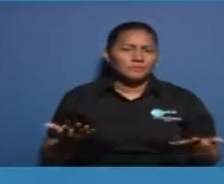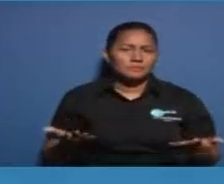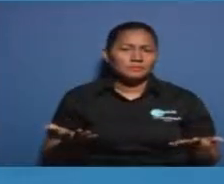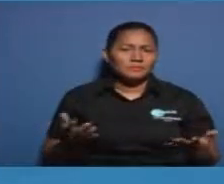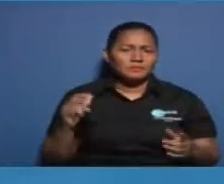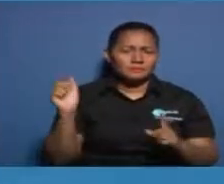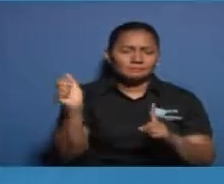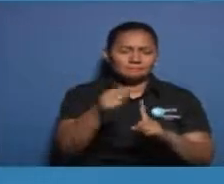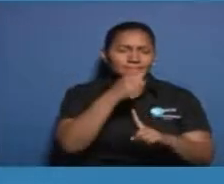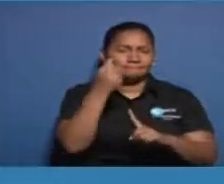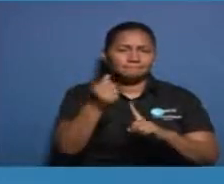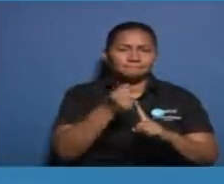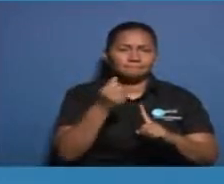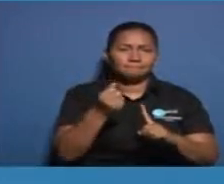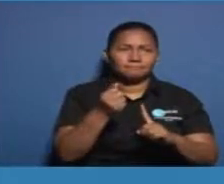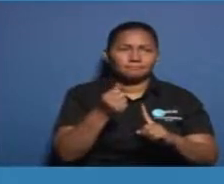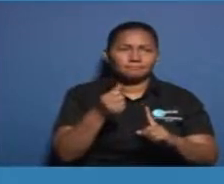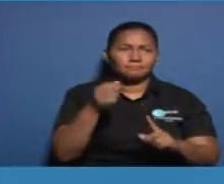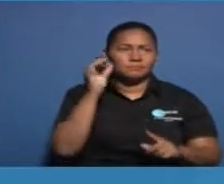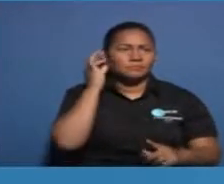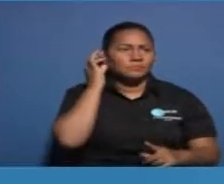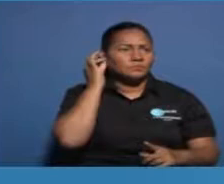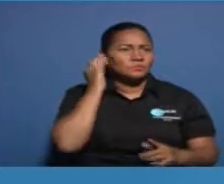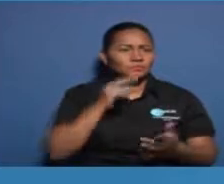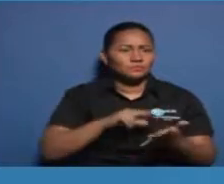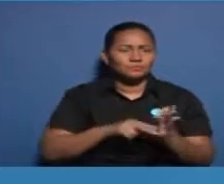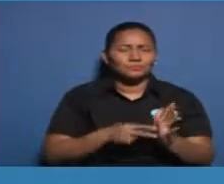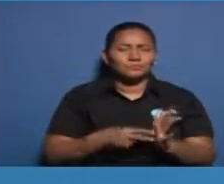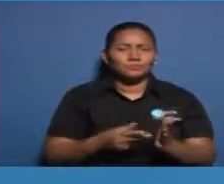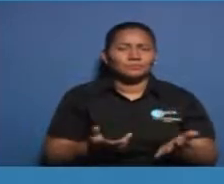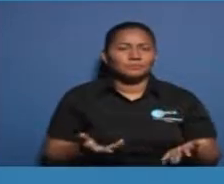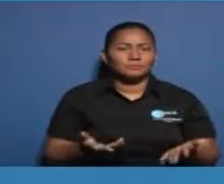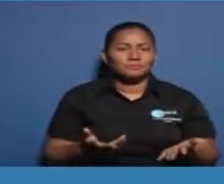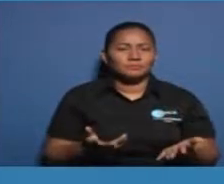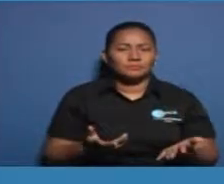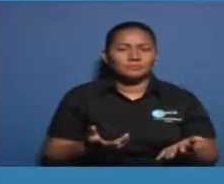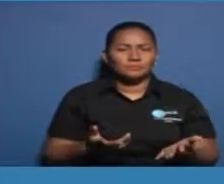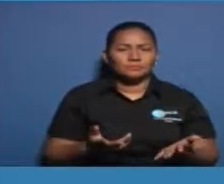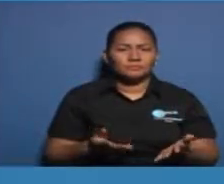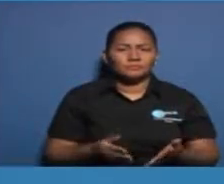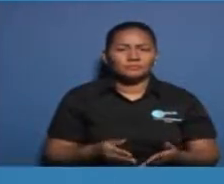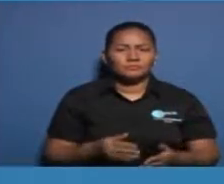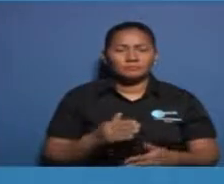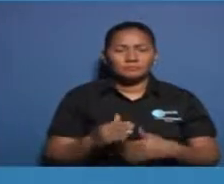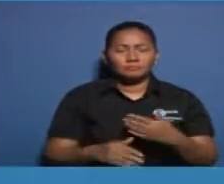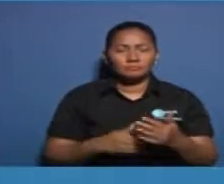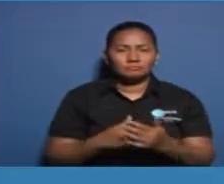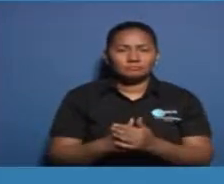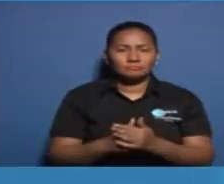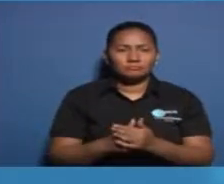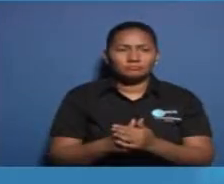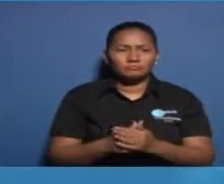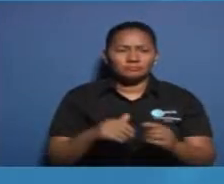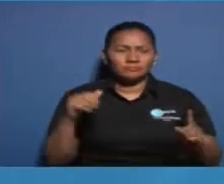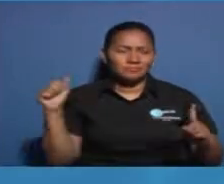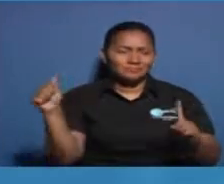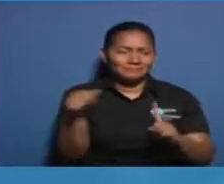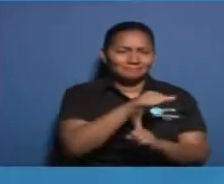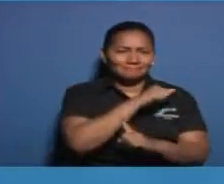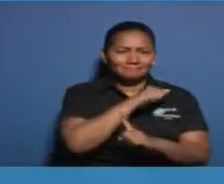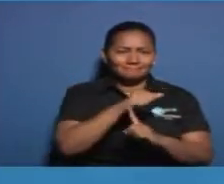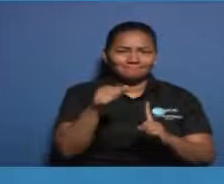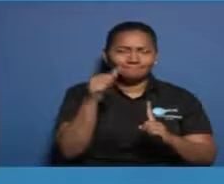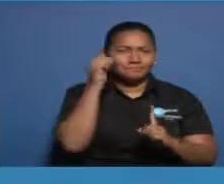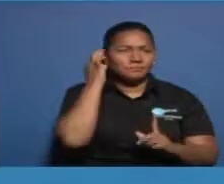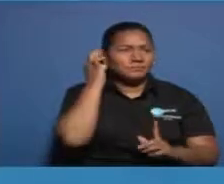hable de que entendemos cuando hablamos de violencia de género toda forma de agresión qué impacta a la mujer en